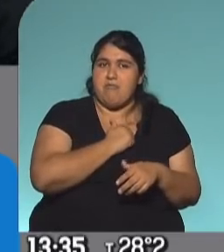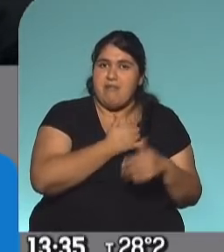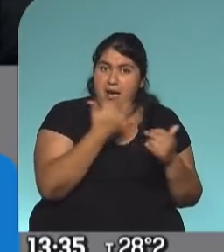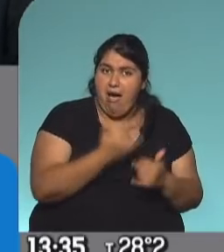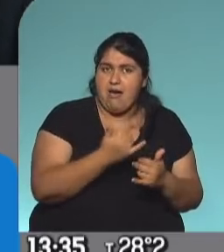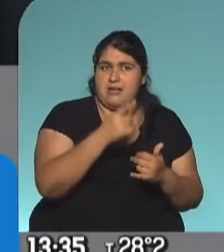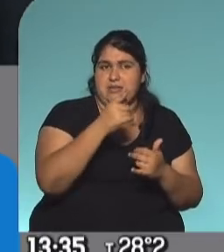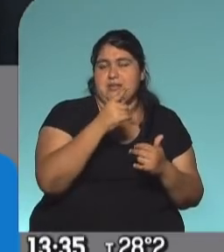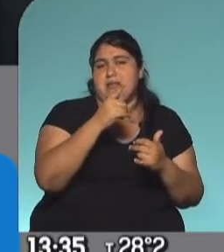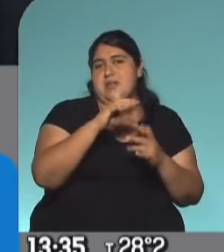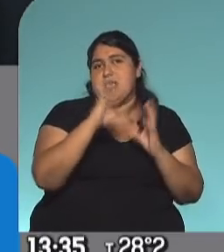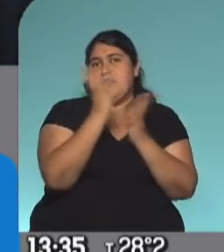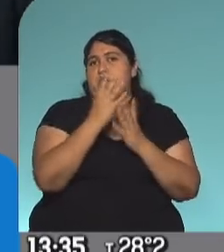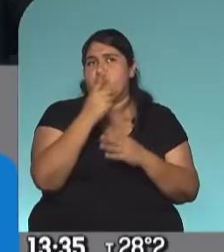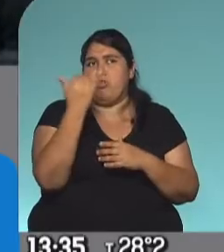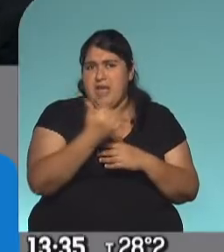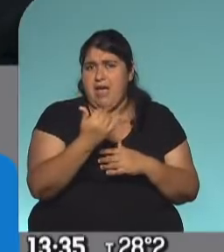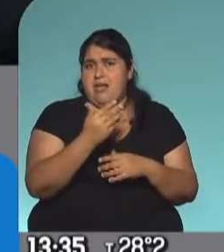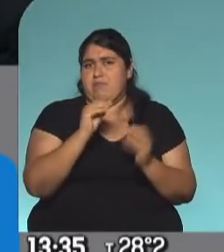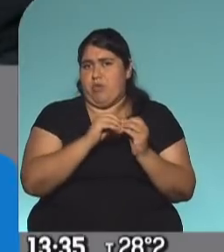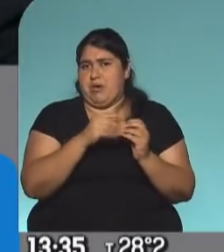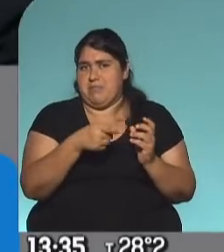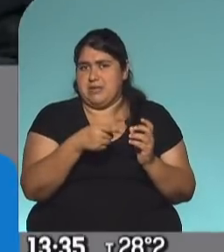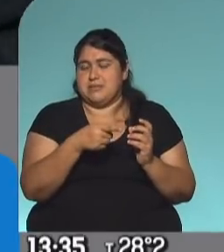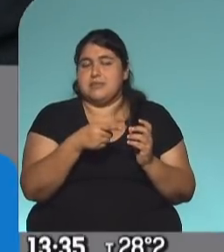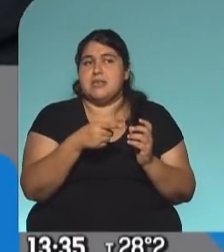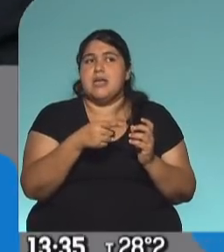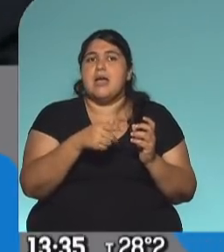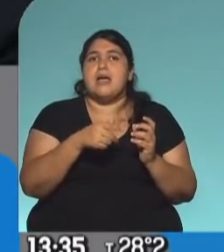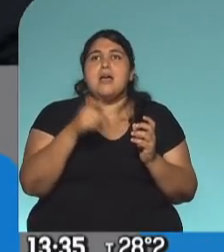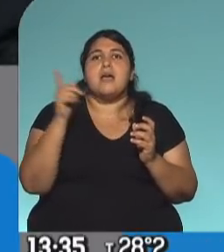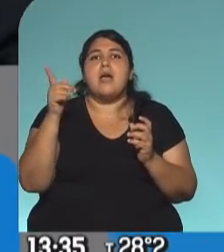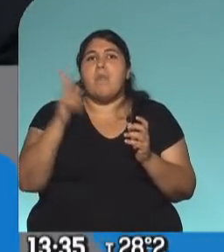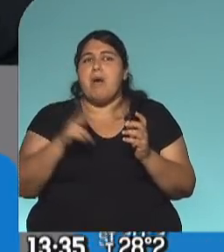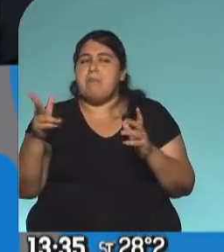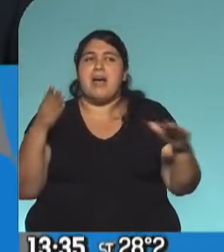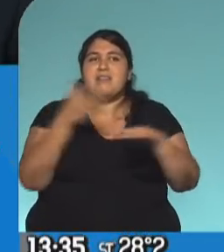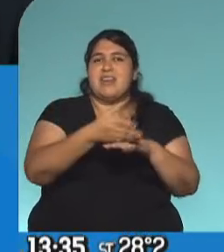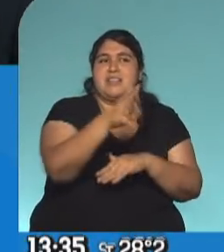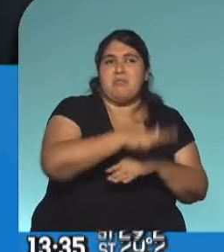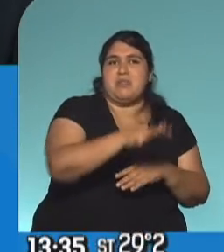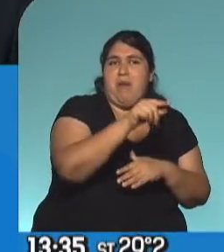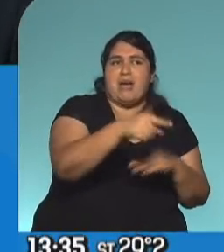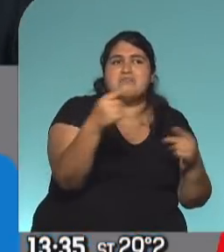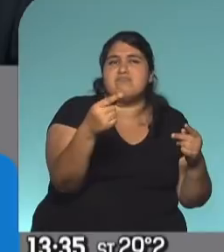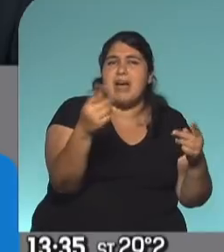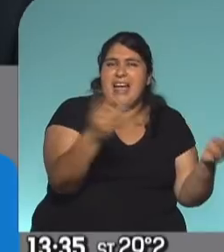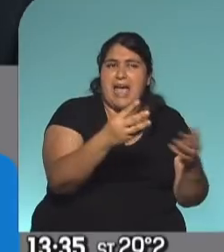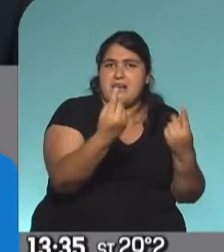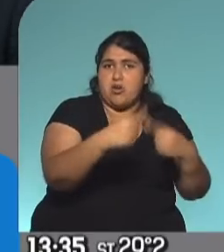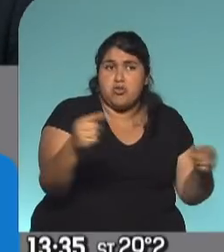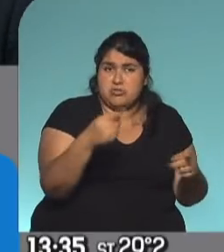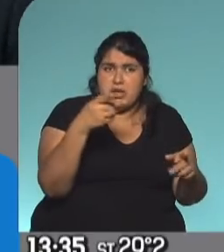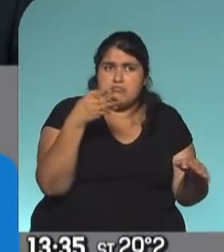con el mundo realmente existente, sino que vas justamente a la zona de combate. Va directamente donde están